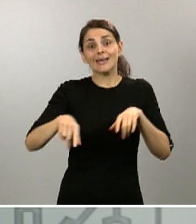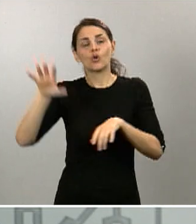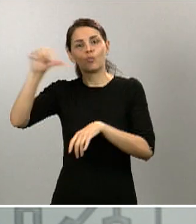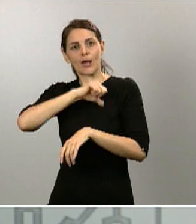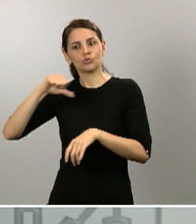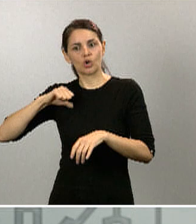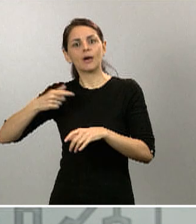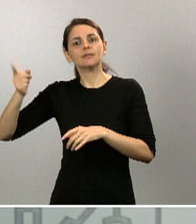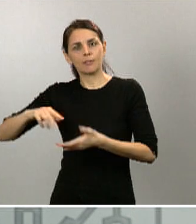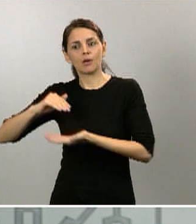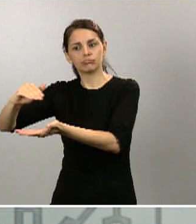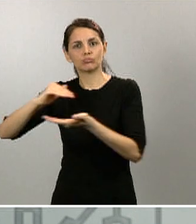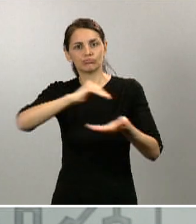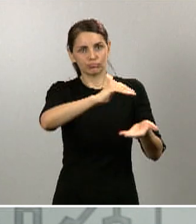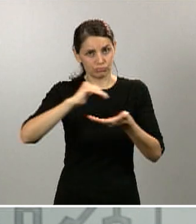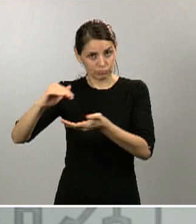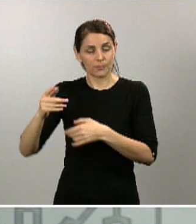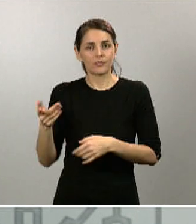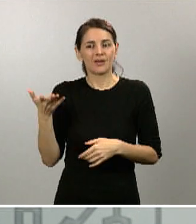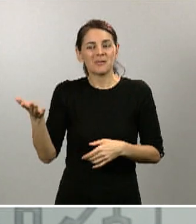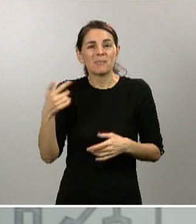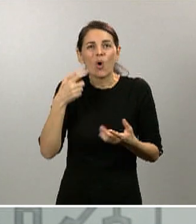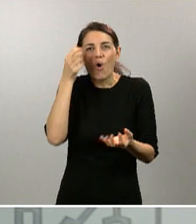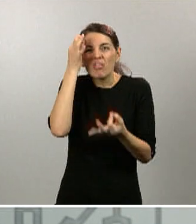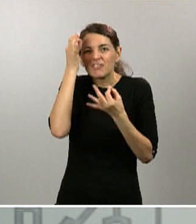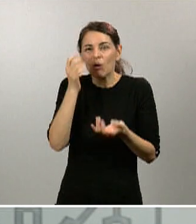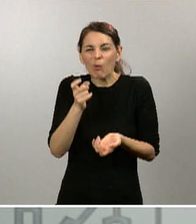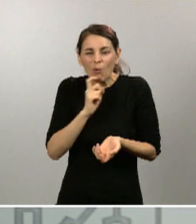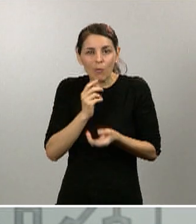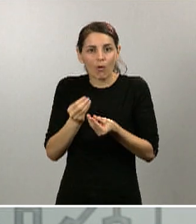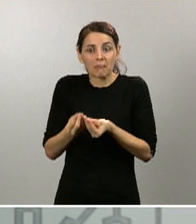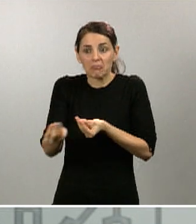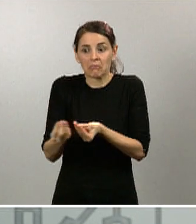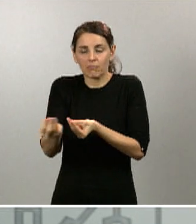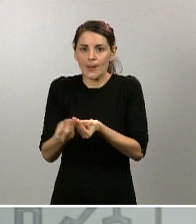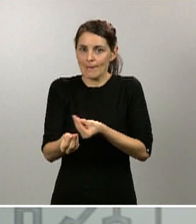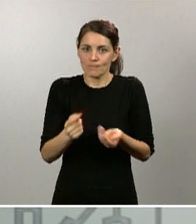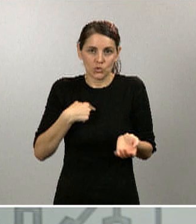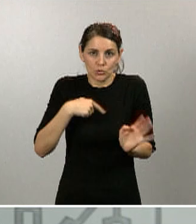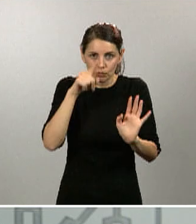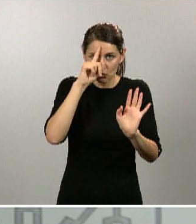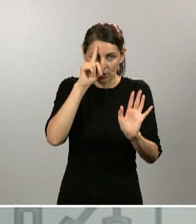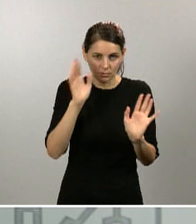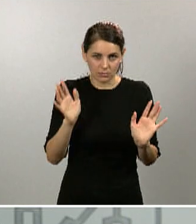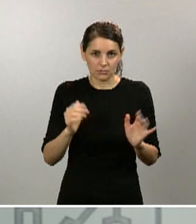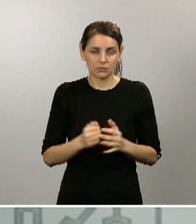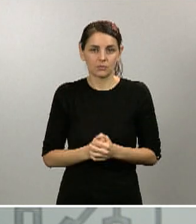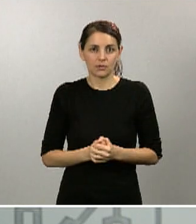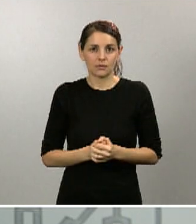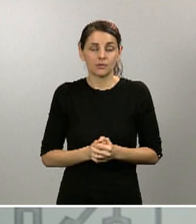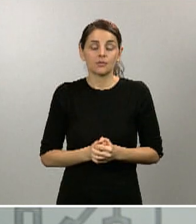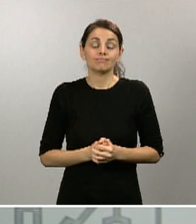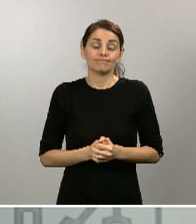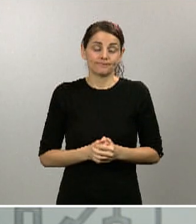se han distribuido no los termino de conocer, pero sí que es cierto que tenemos que tener unas medidas